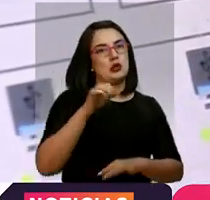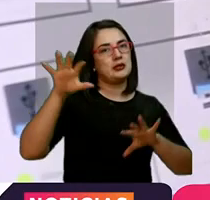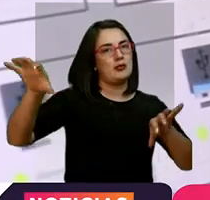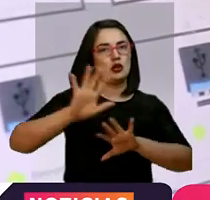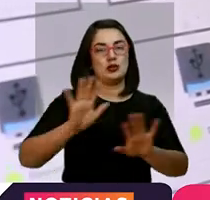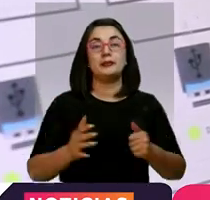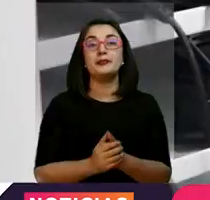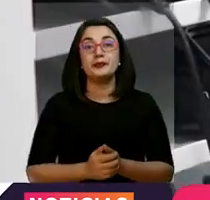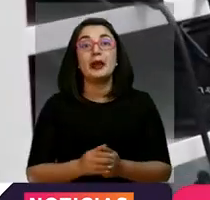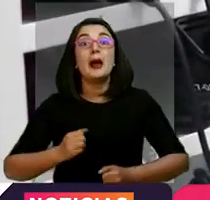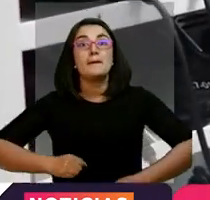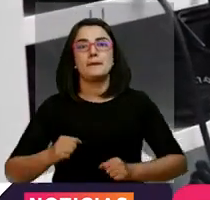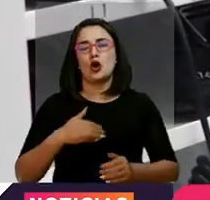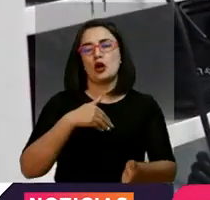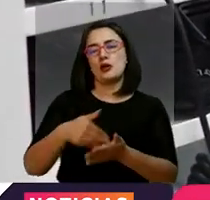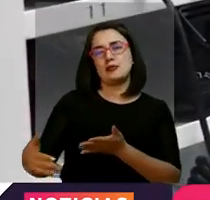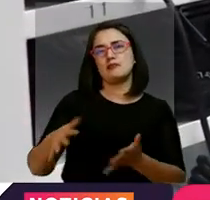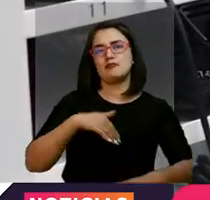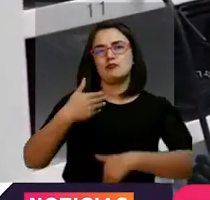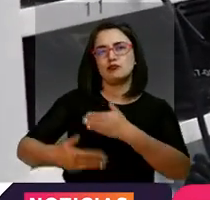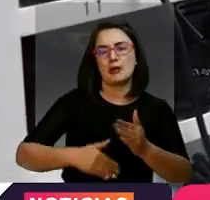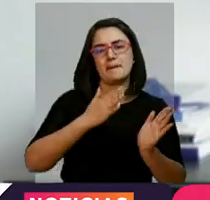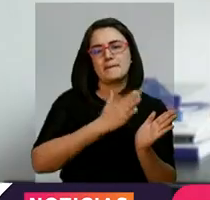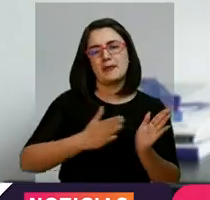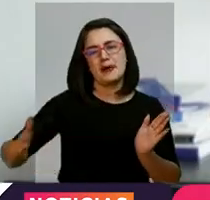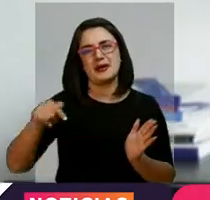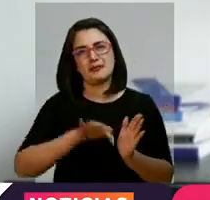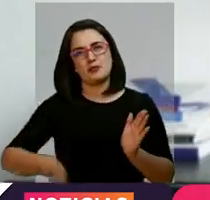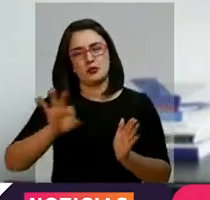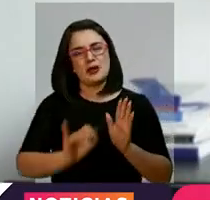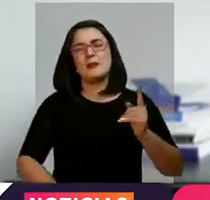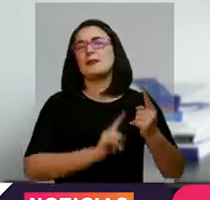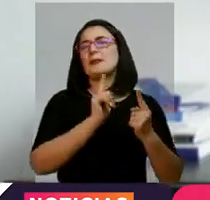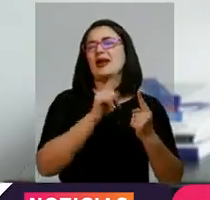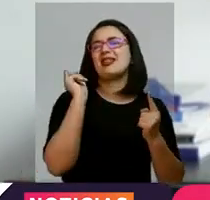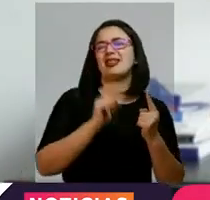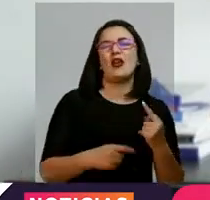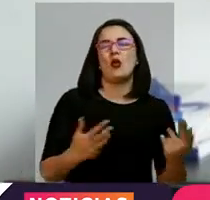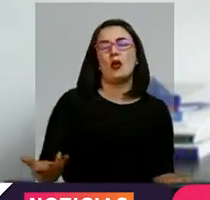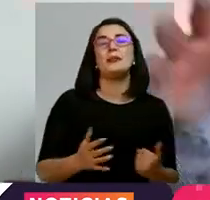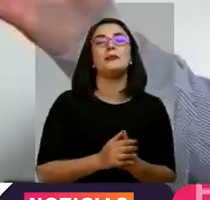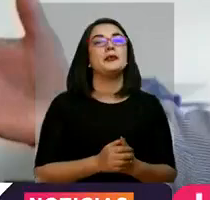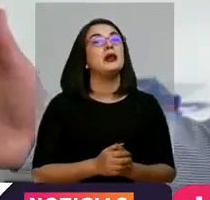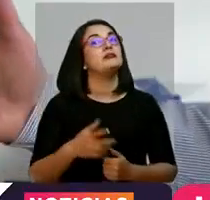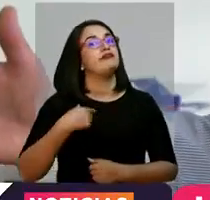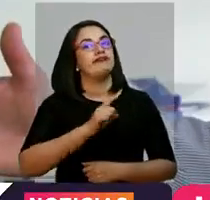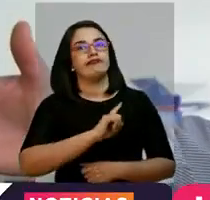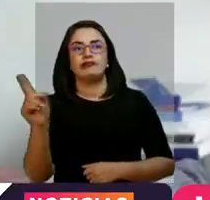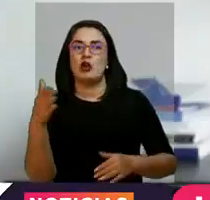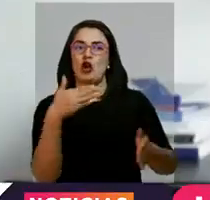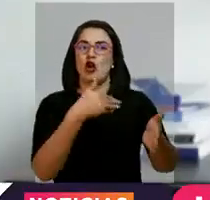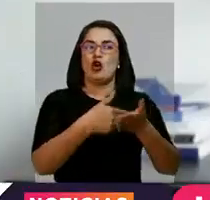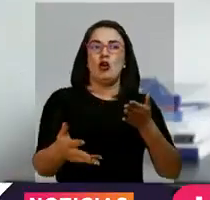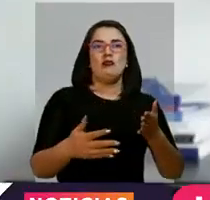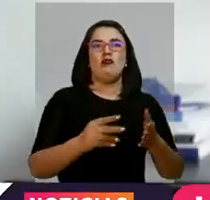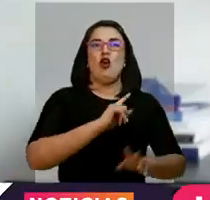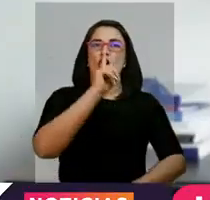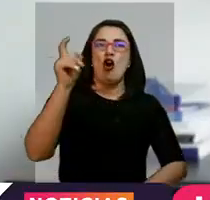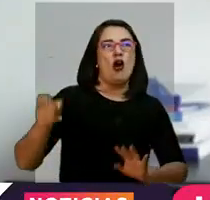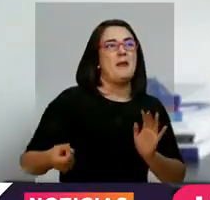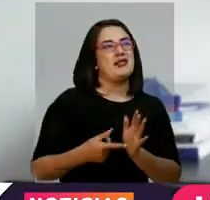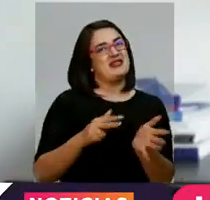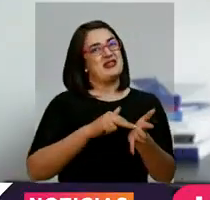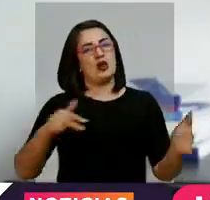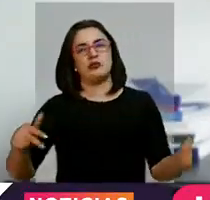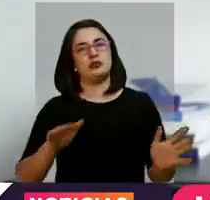proceso de adquisición tiene una serie de etapas. Lo primero que hay que hacer es no comprar la tecnología en toda la dimensión que queremos, sino